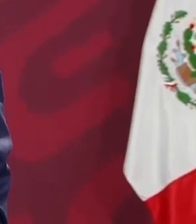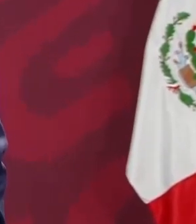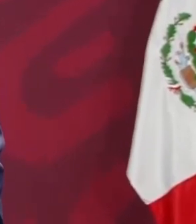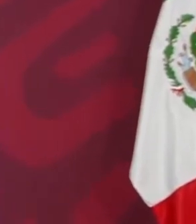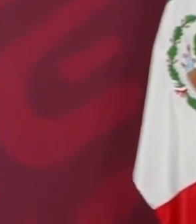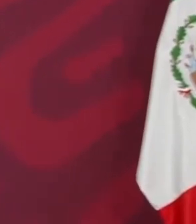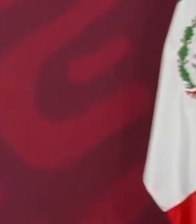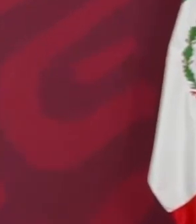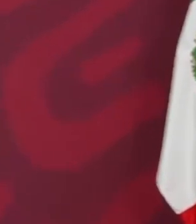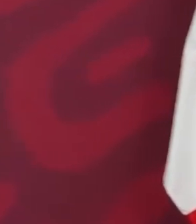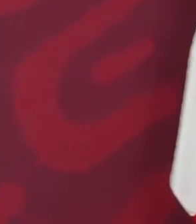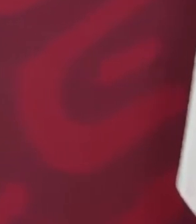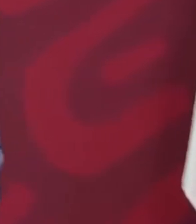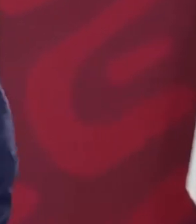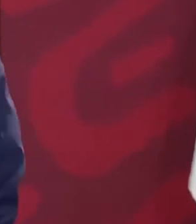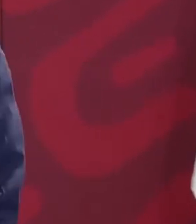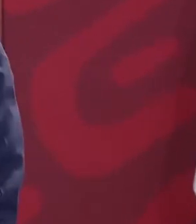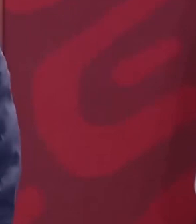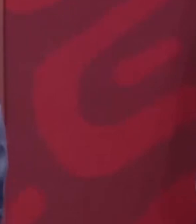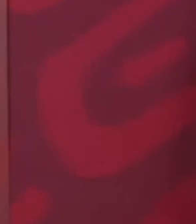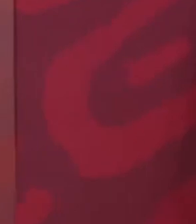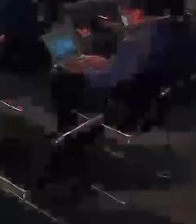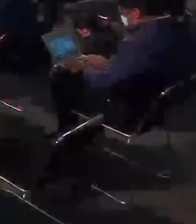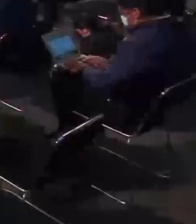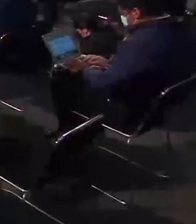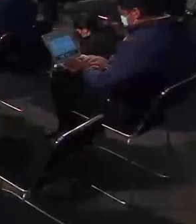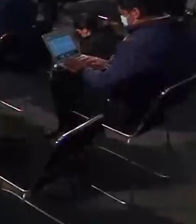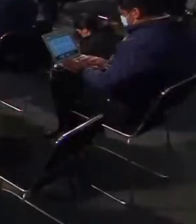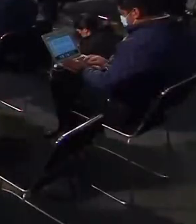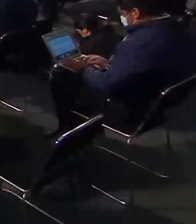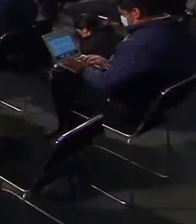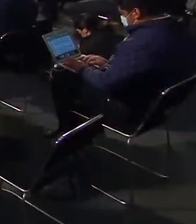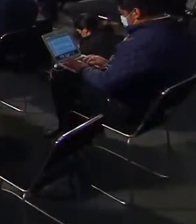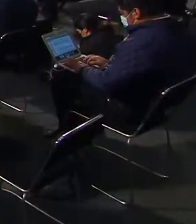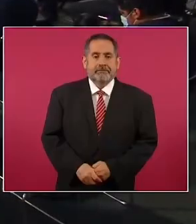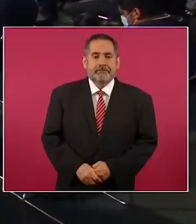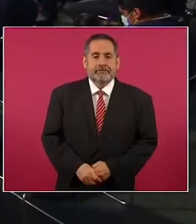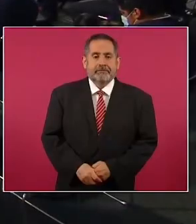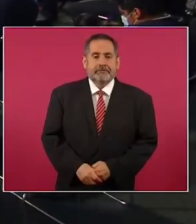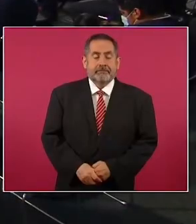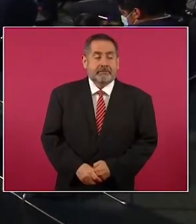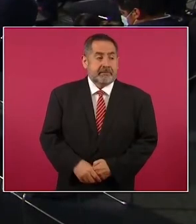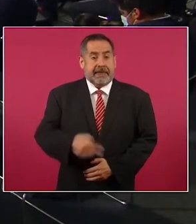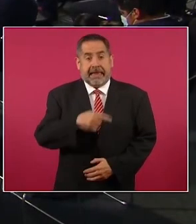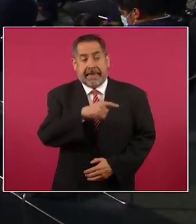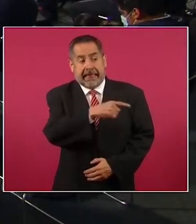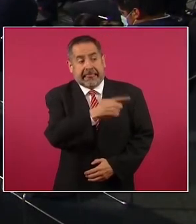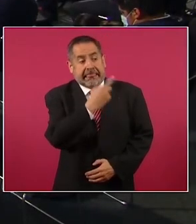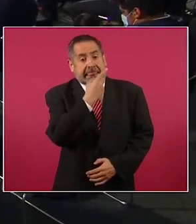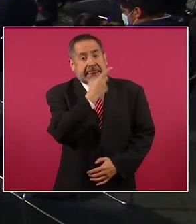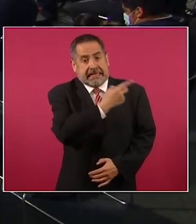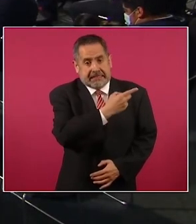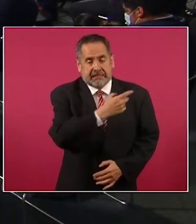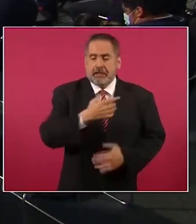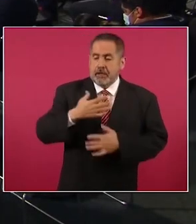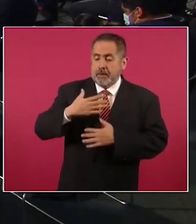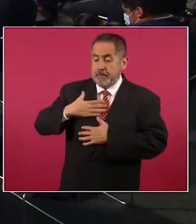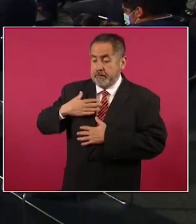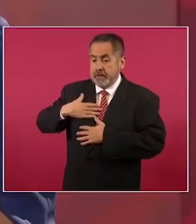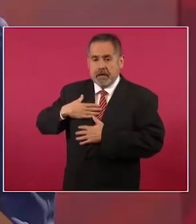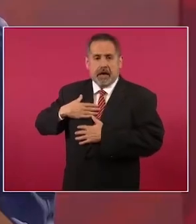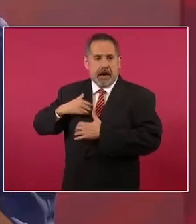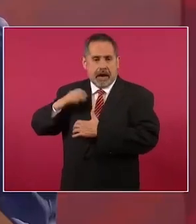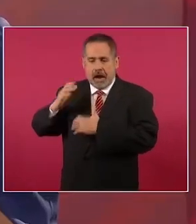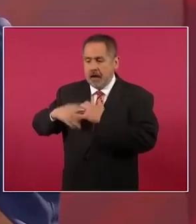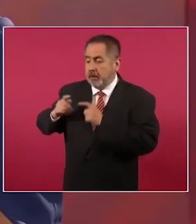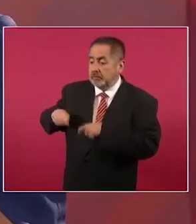y que primero va a ser Claudia y luego